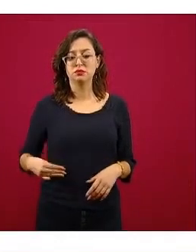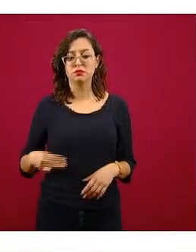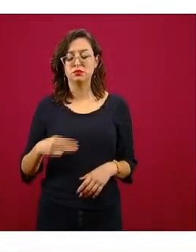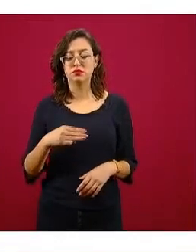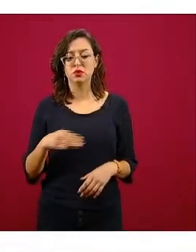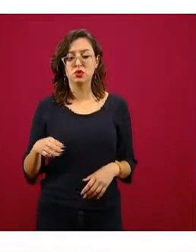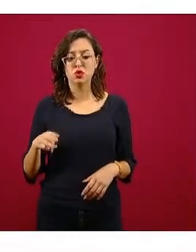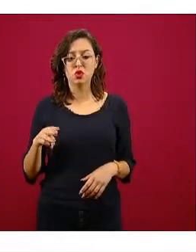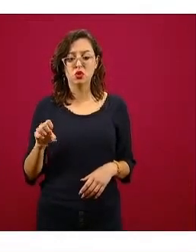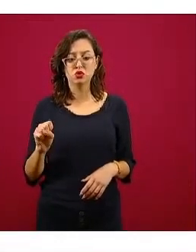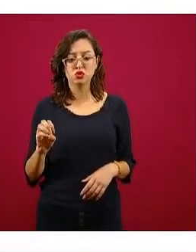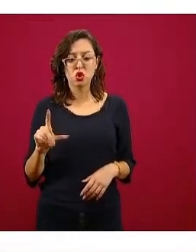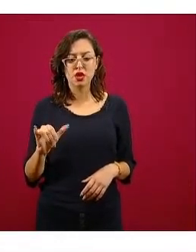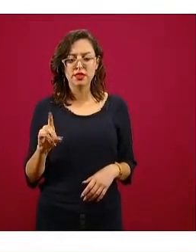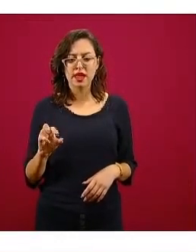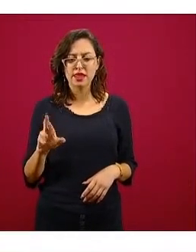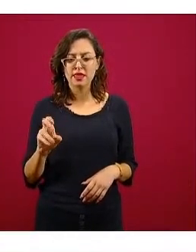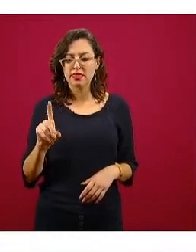mismo.